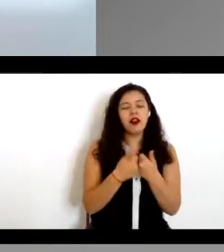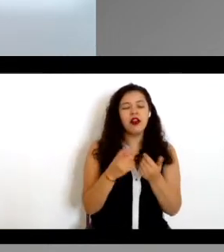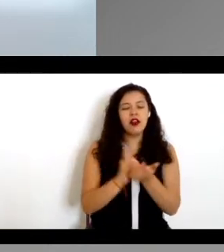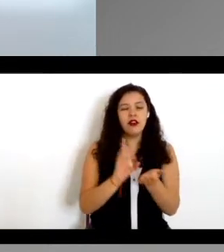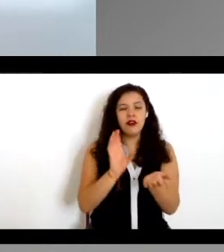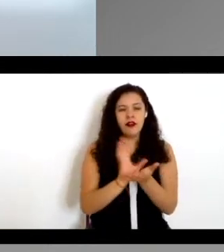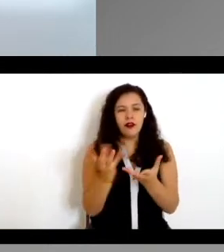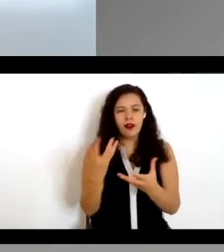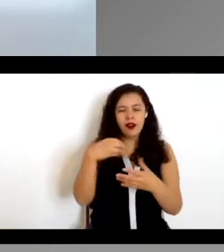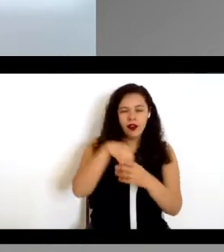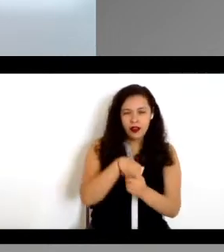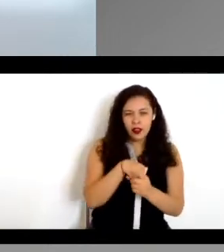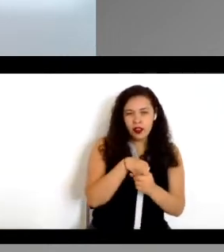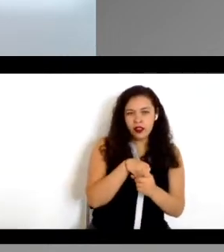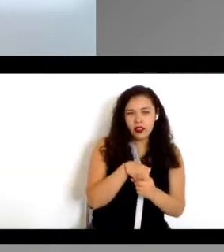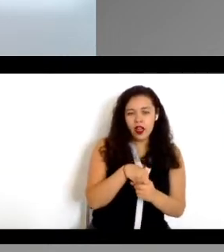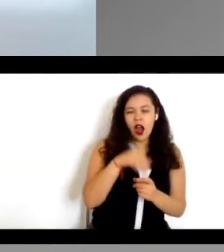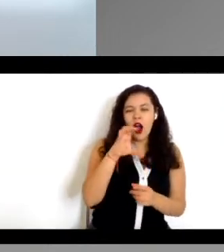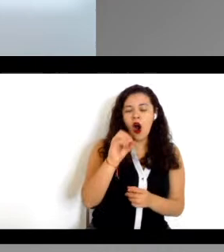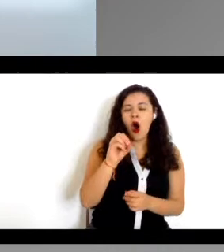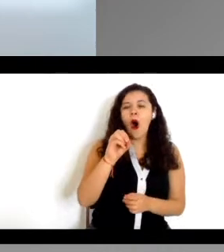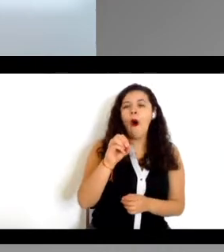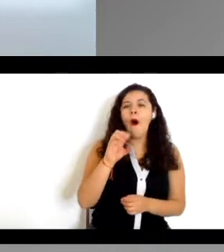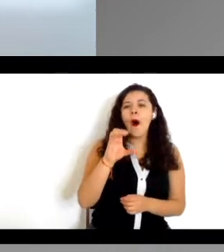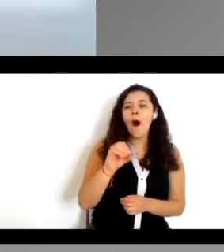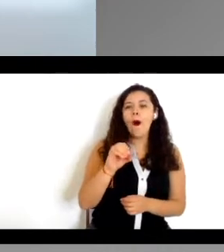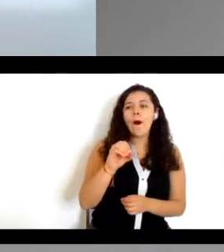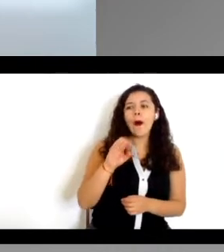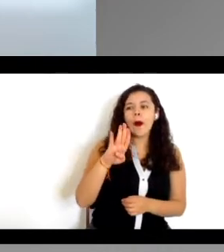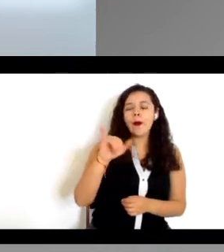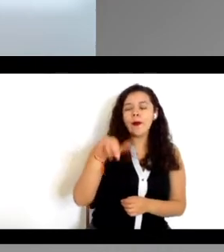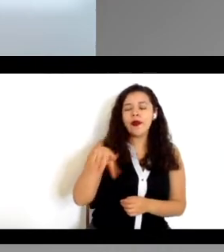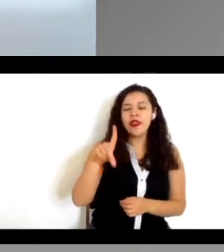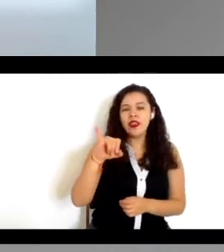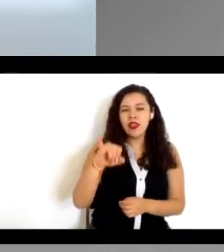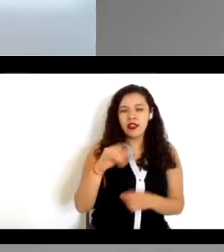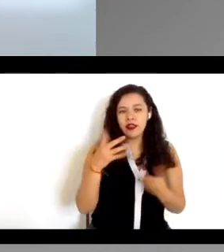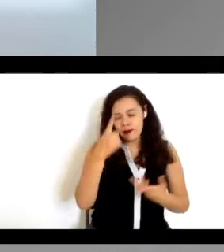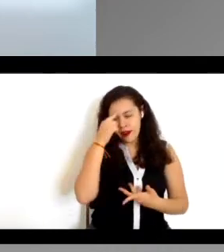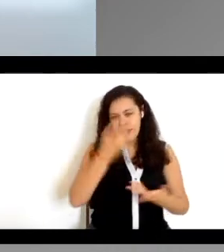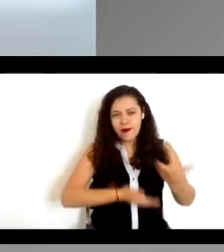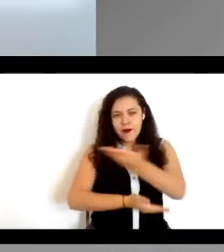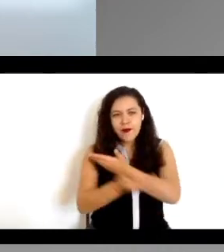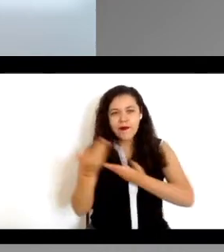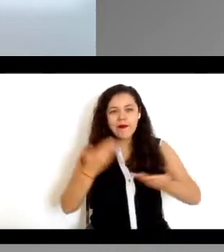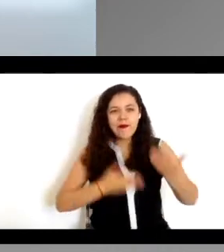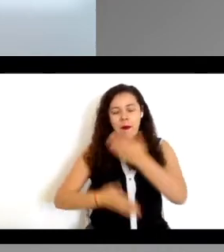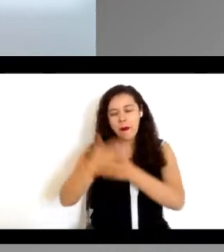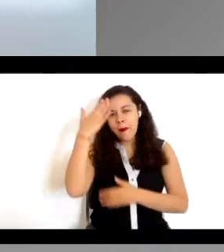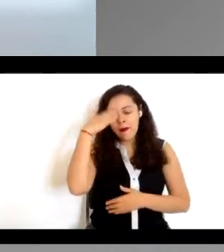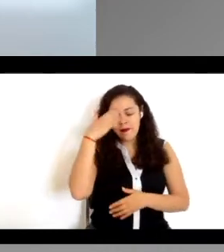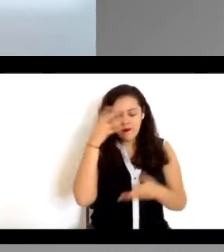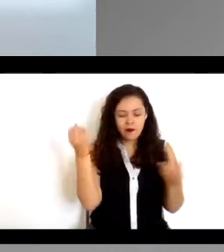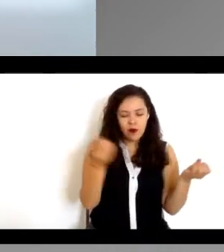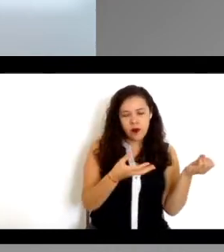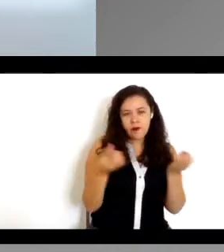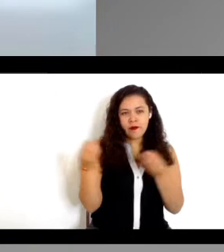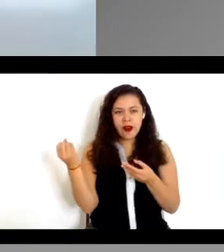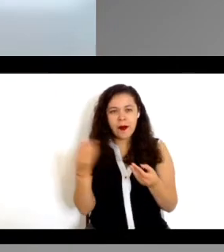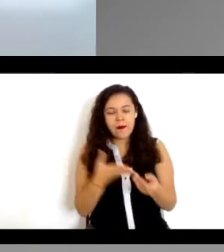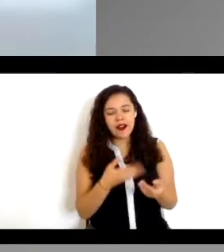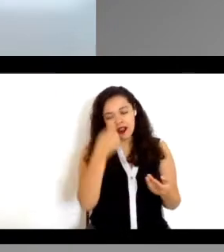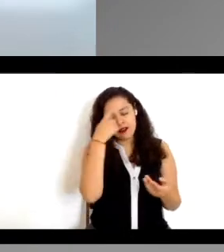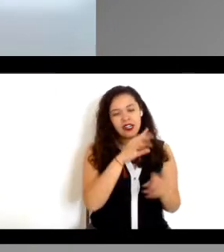Discapacidad, OBINDI, la oportunidad de establecer este gran intercambio de saberes entre organizaciones